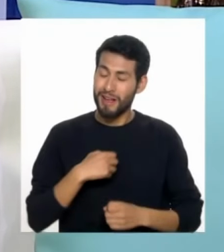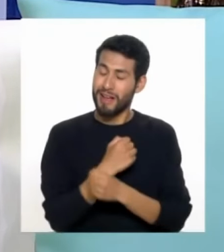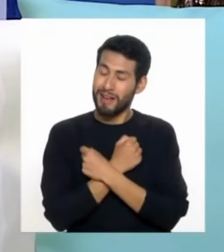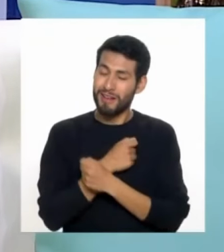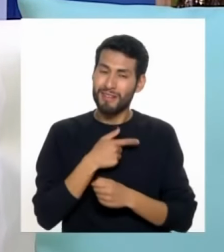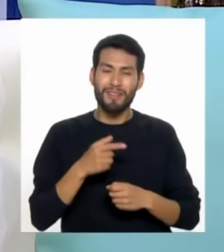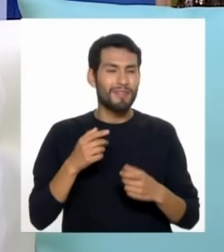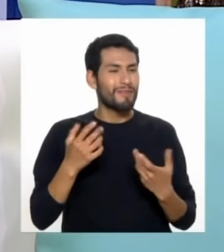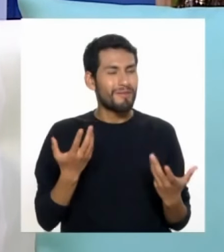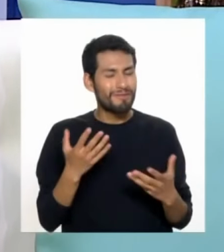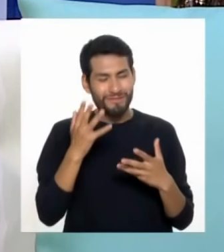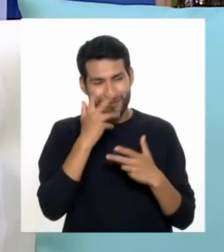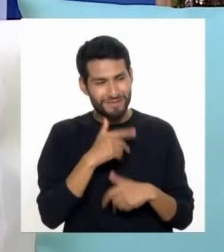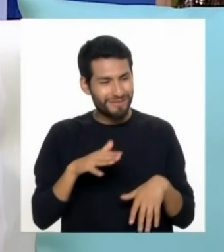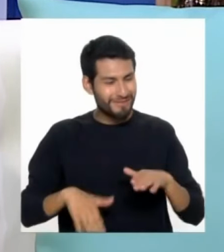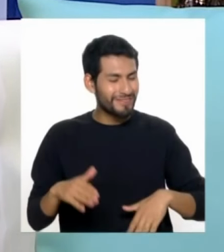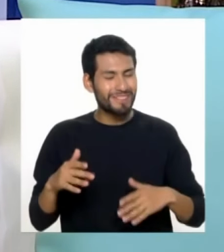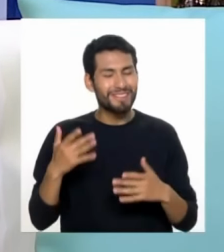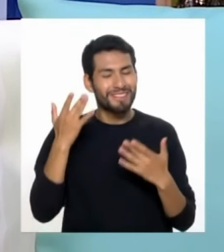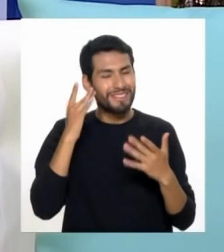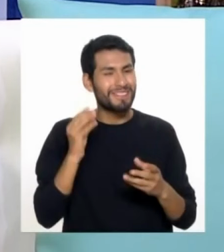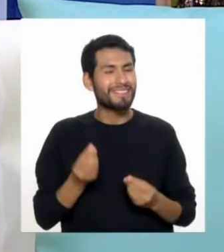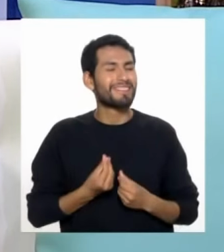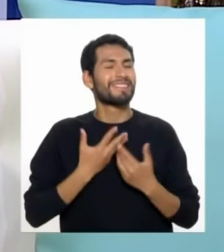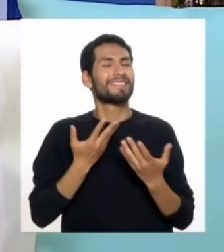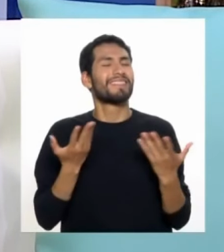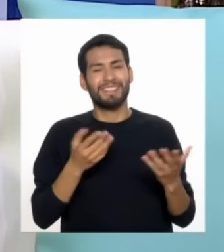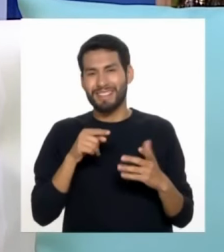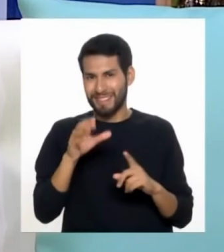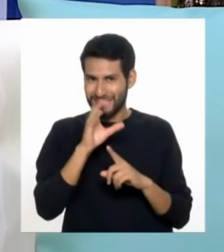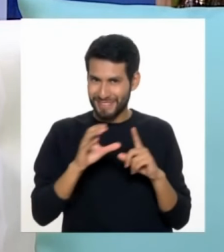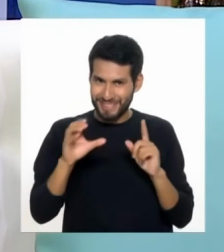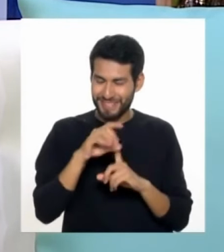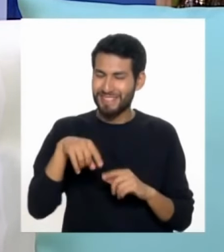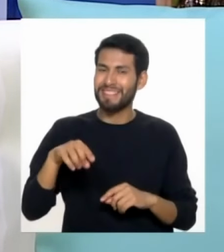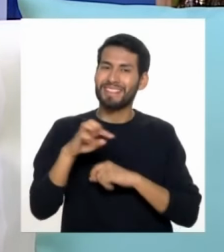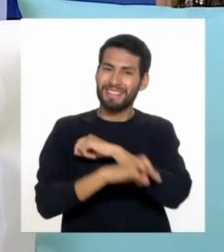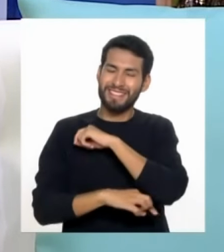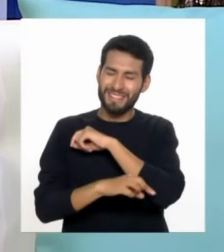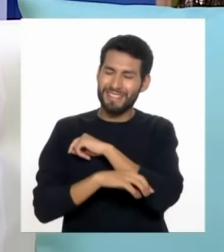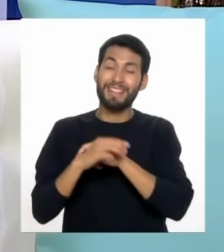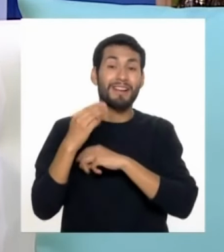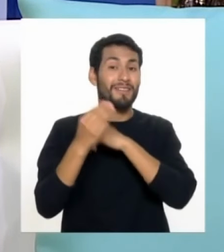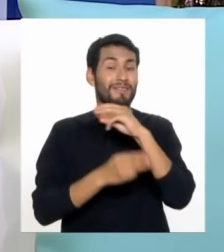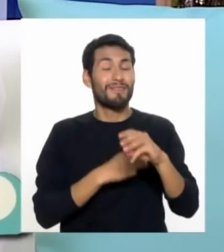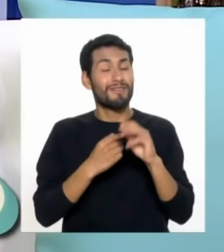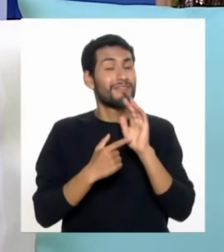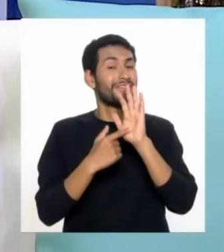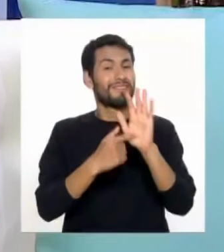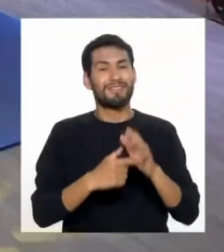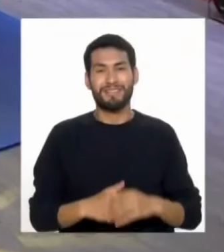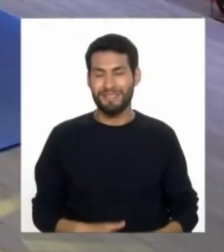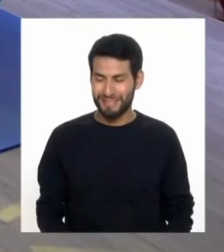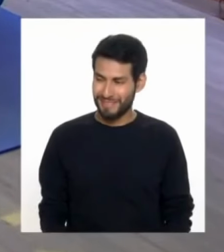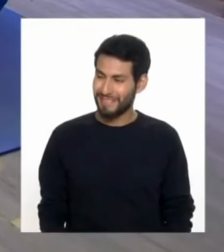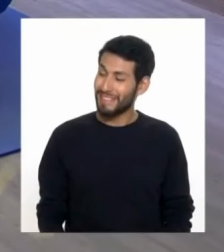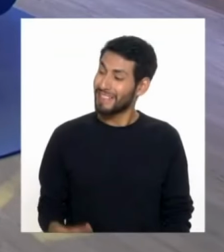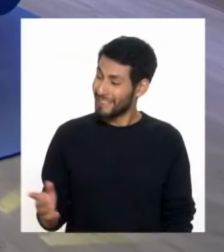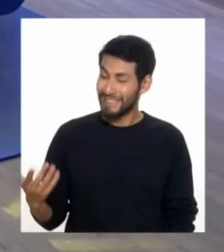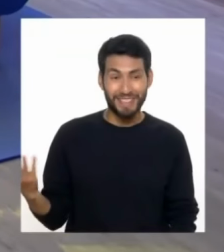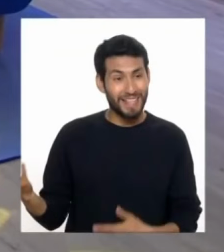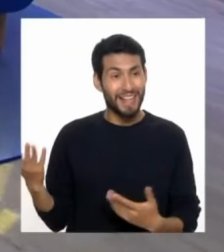este instrumento que ha sabido dar muestra de lo que es la cultura de nuestro país en el mundo actualmente. Perdóname,